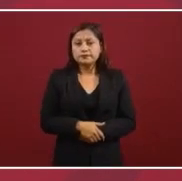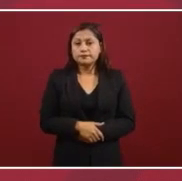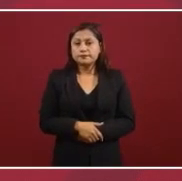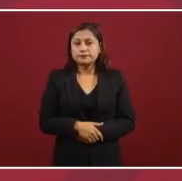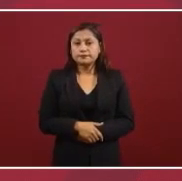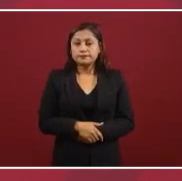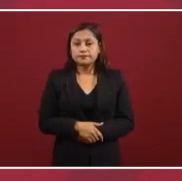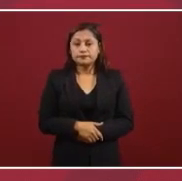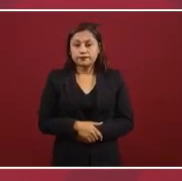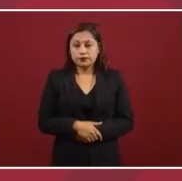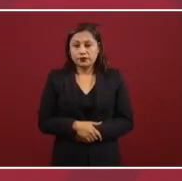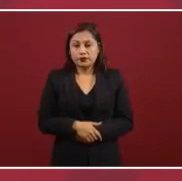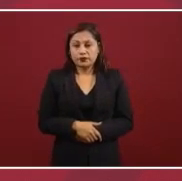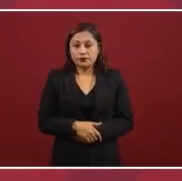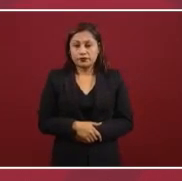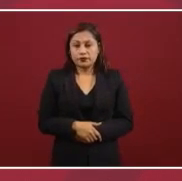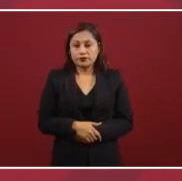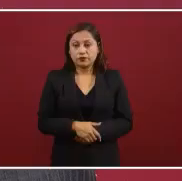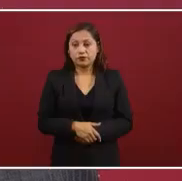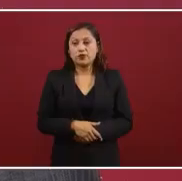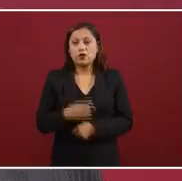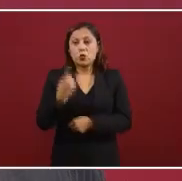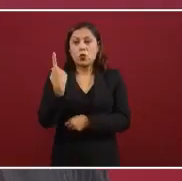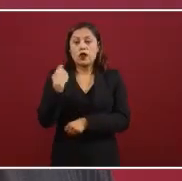por lo menos una semana,